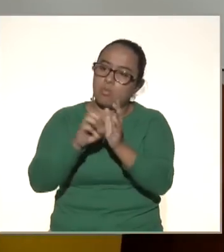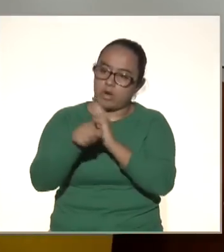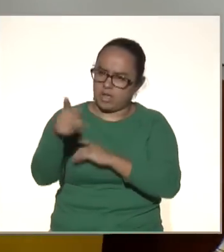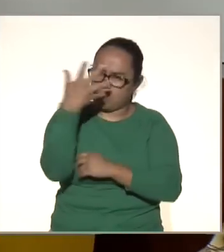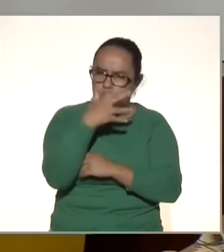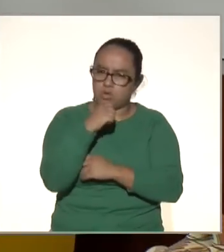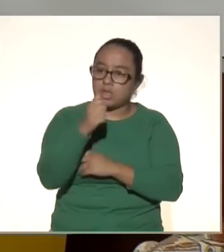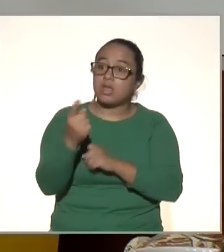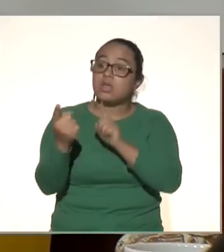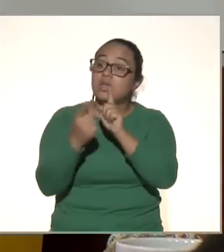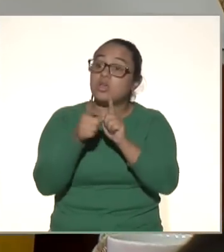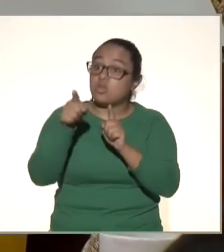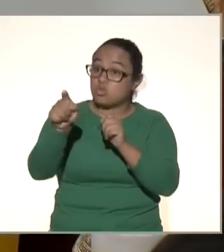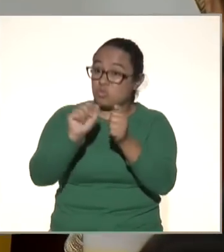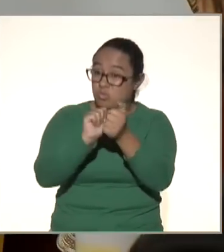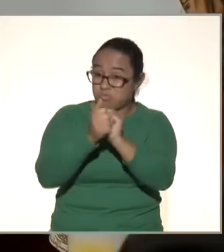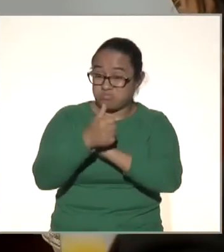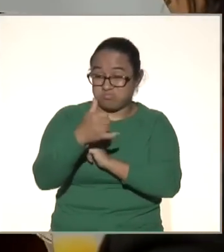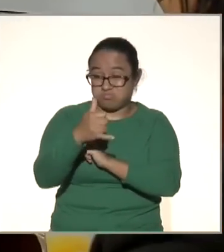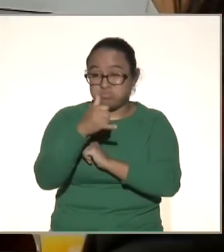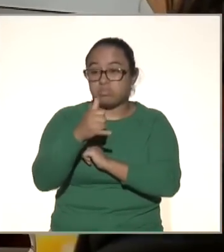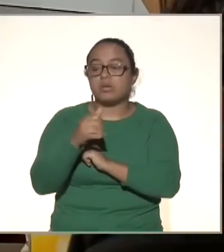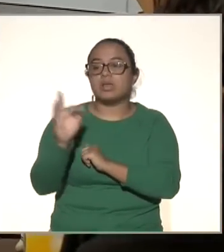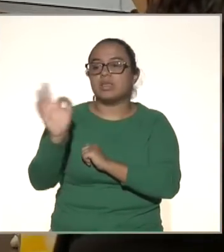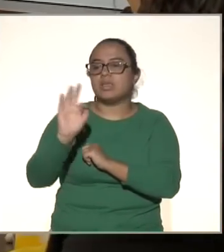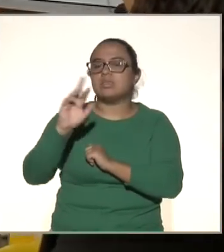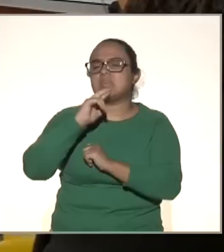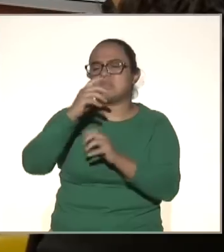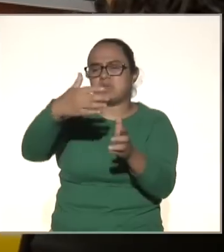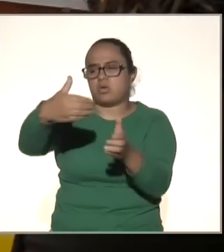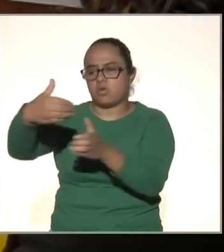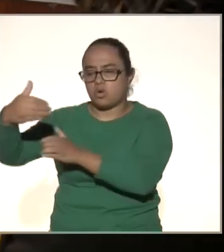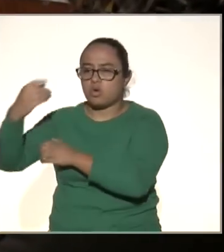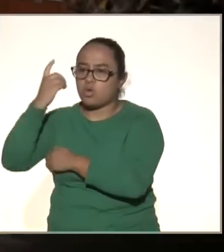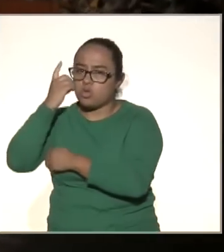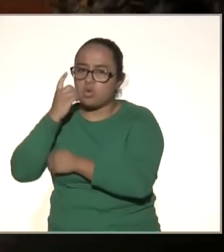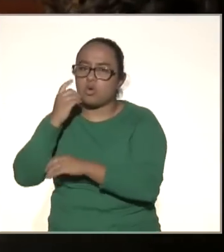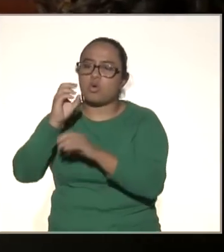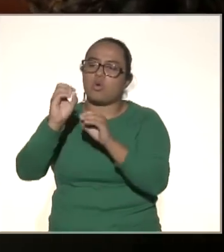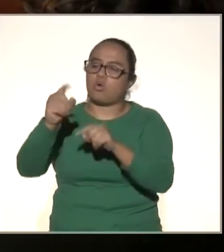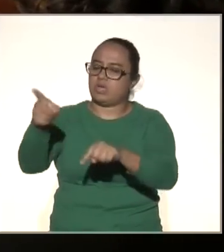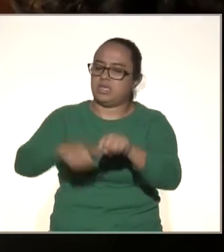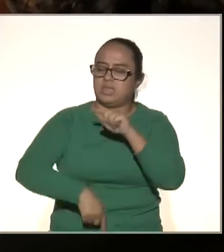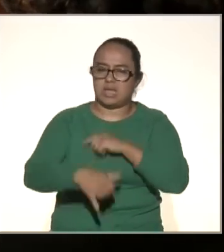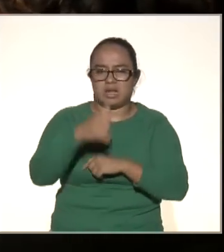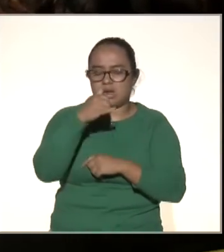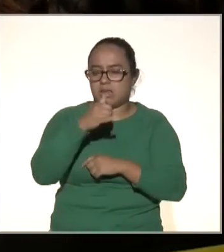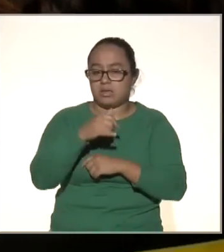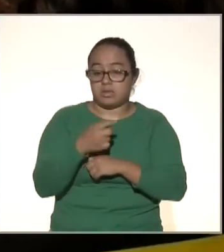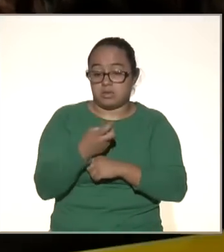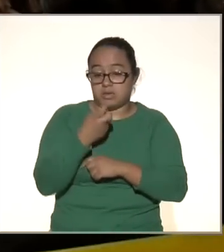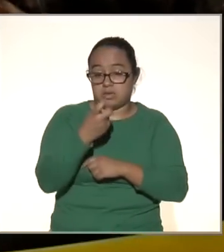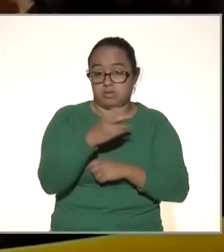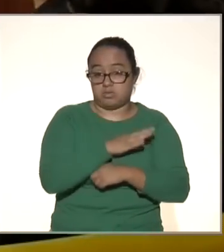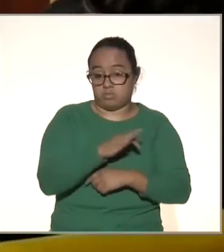qué? En cuanto empieces a pasarte de copas, alguien te va a llevar a dormir o te vamos a retirar el alcohol. ¿Eso podría funcionar, por